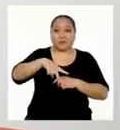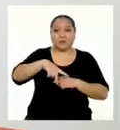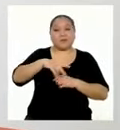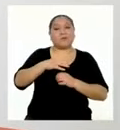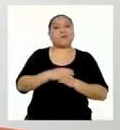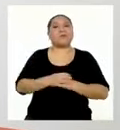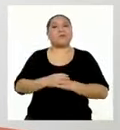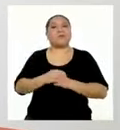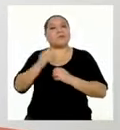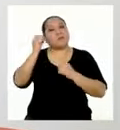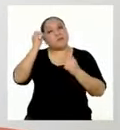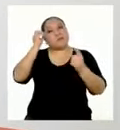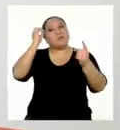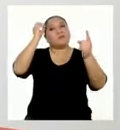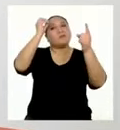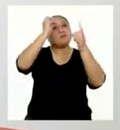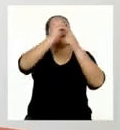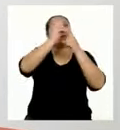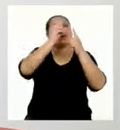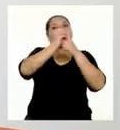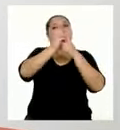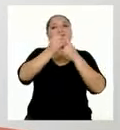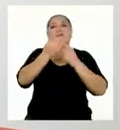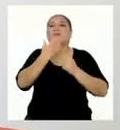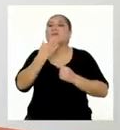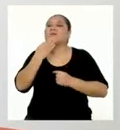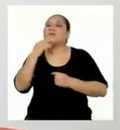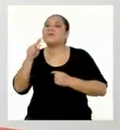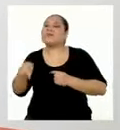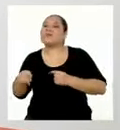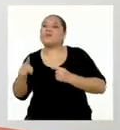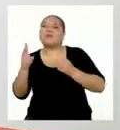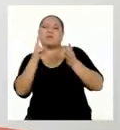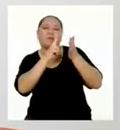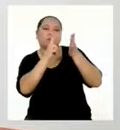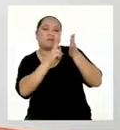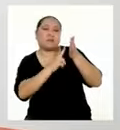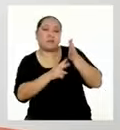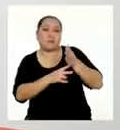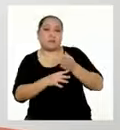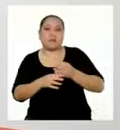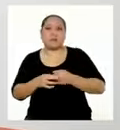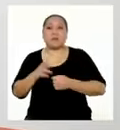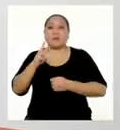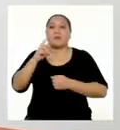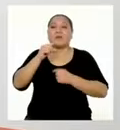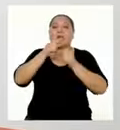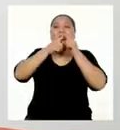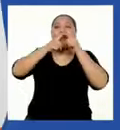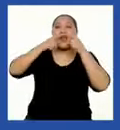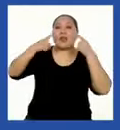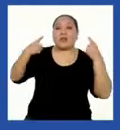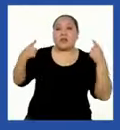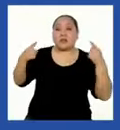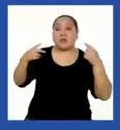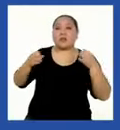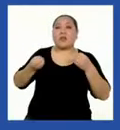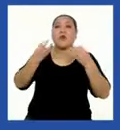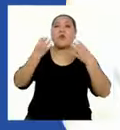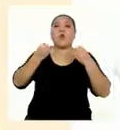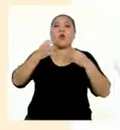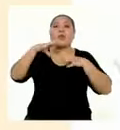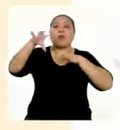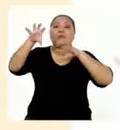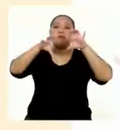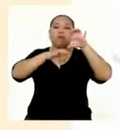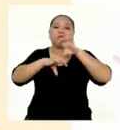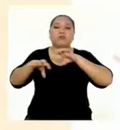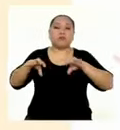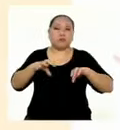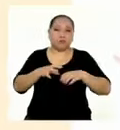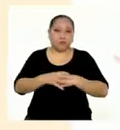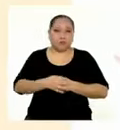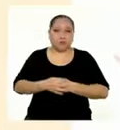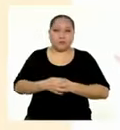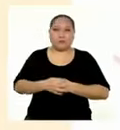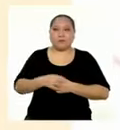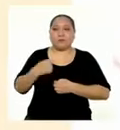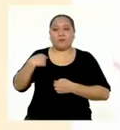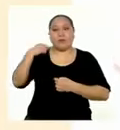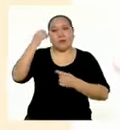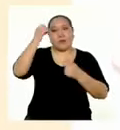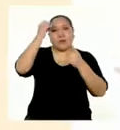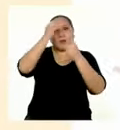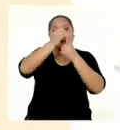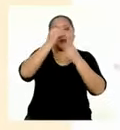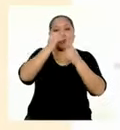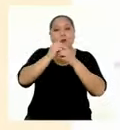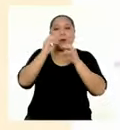determinar nuestro propósito, destinatario, registro y extensión. Mi propósito